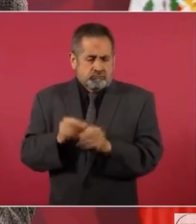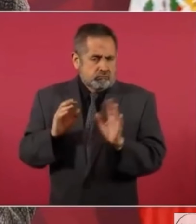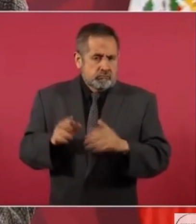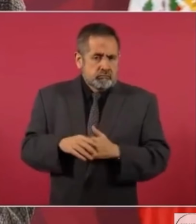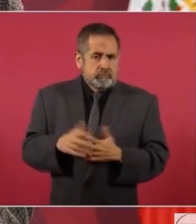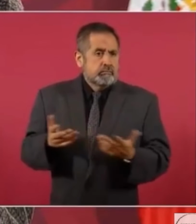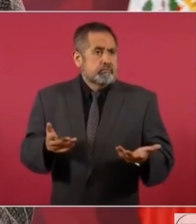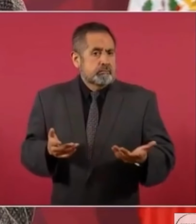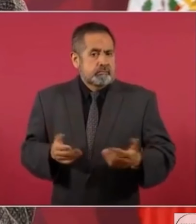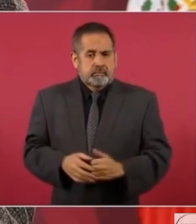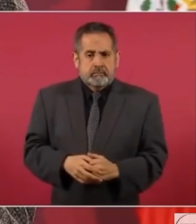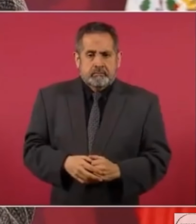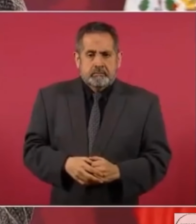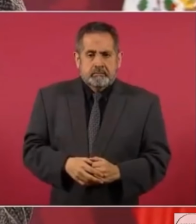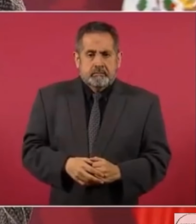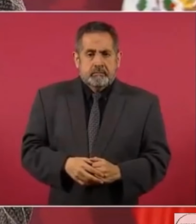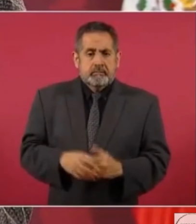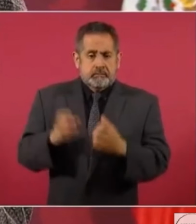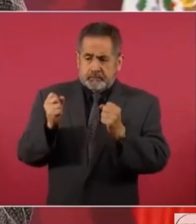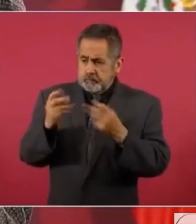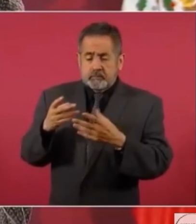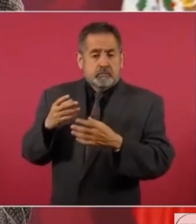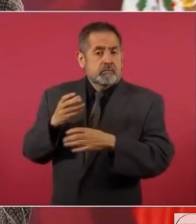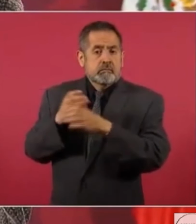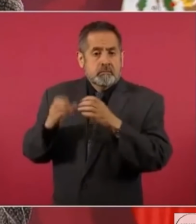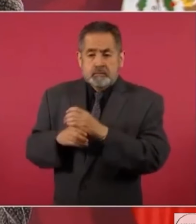pero hay mucho material